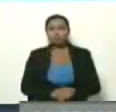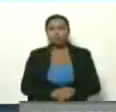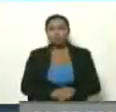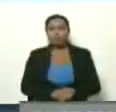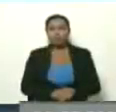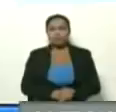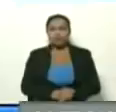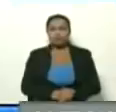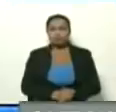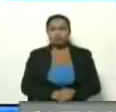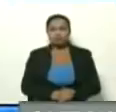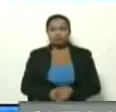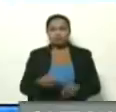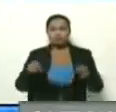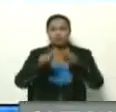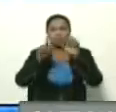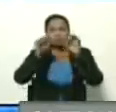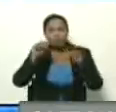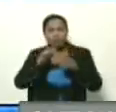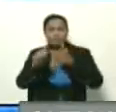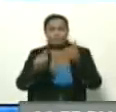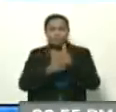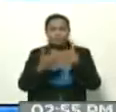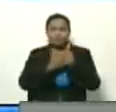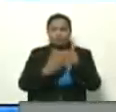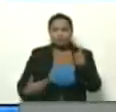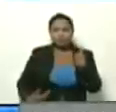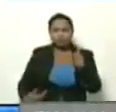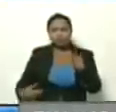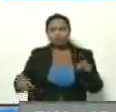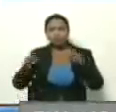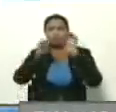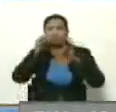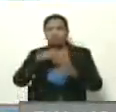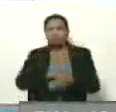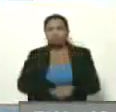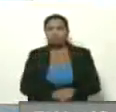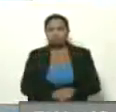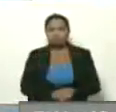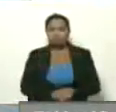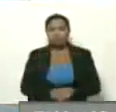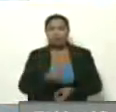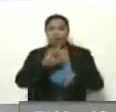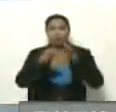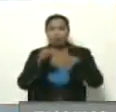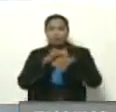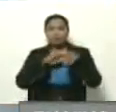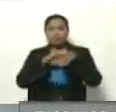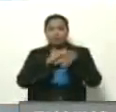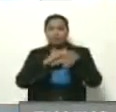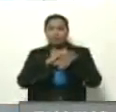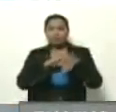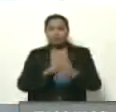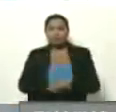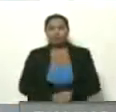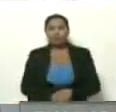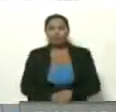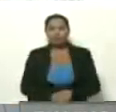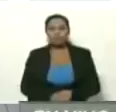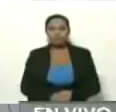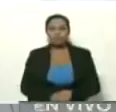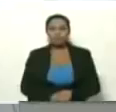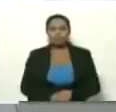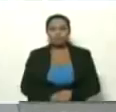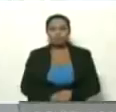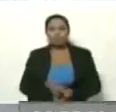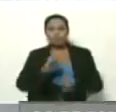Vicepresidentes, todos los vicepresidentes de gobierno y algunos ministros que nos acompañan para el buen desarrollo